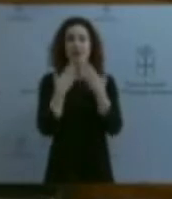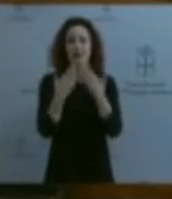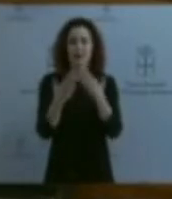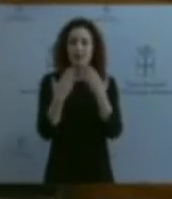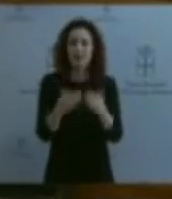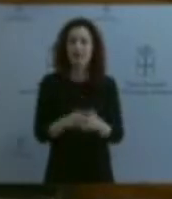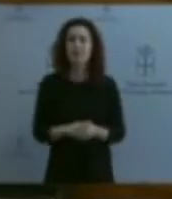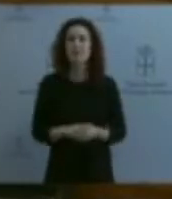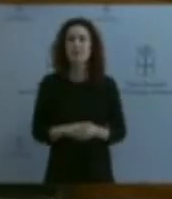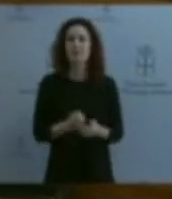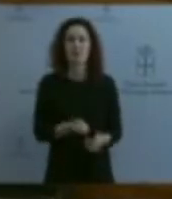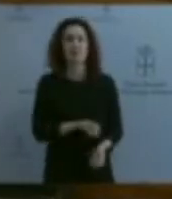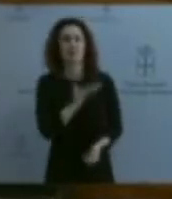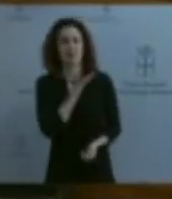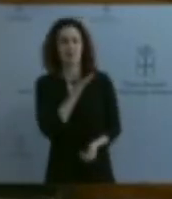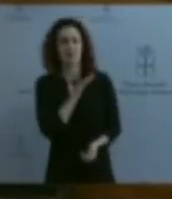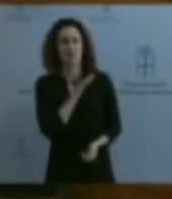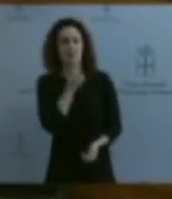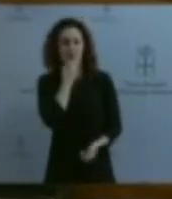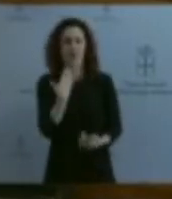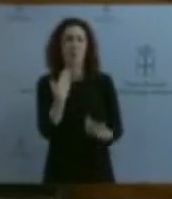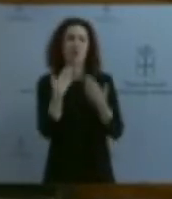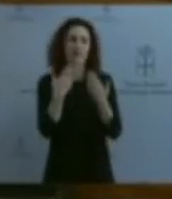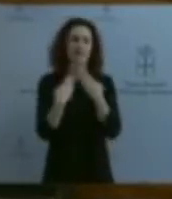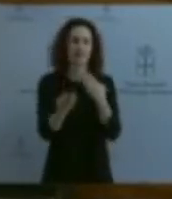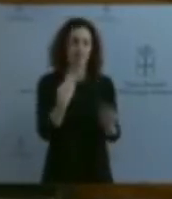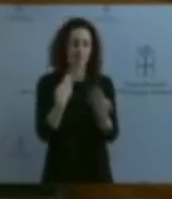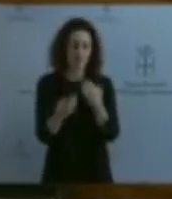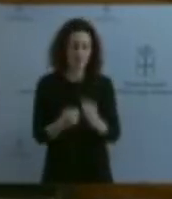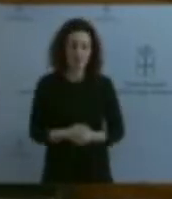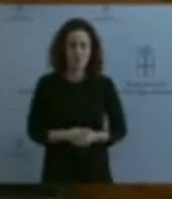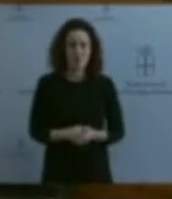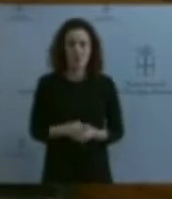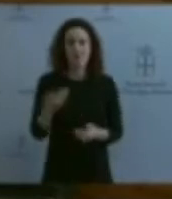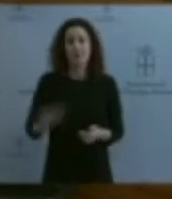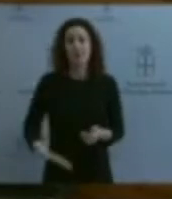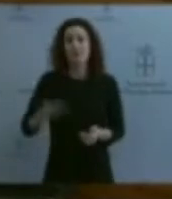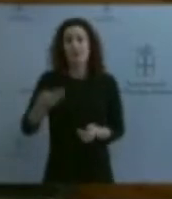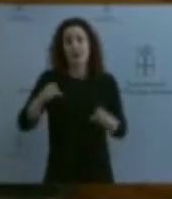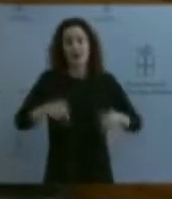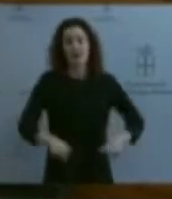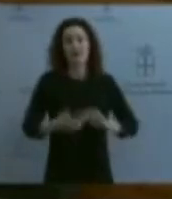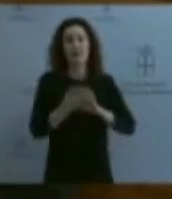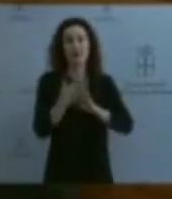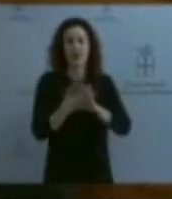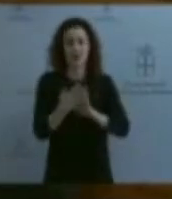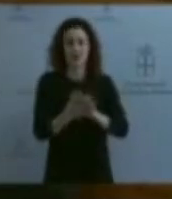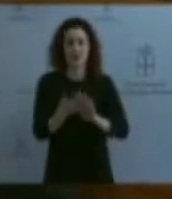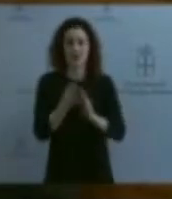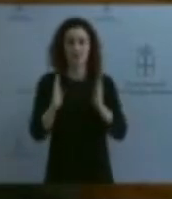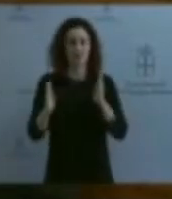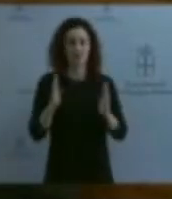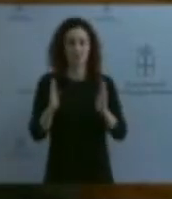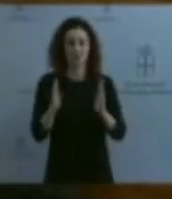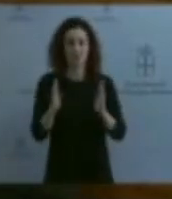diálogo, porque me parece importante, insisto, que en un momento como el que estamos viviendo entendamos que esto no va de banderías políticas, sino va de otra